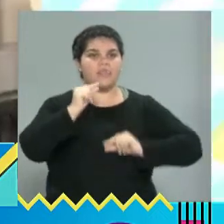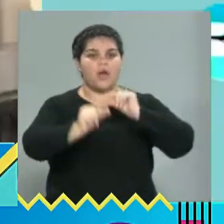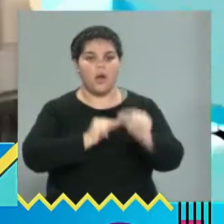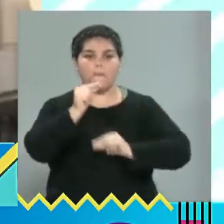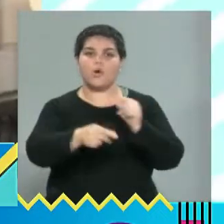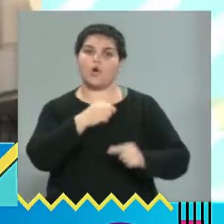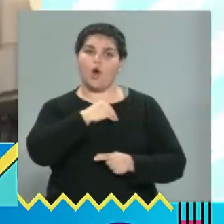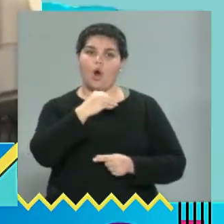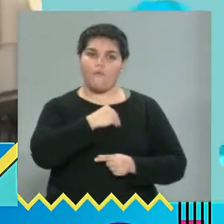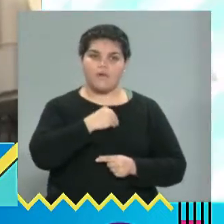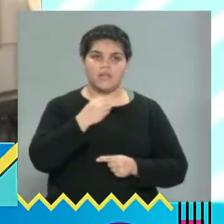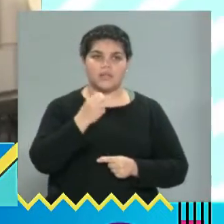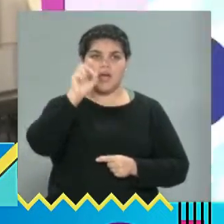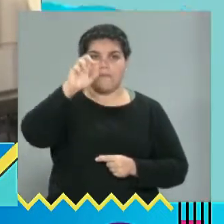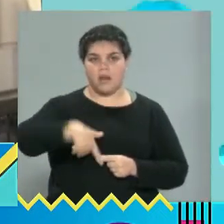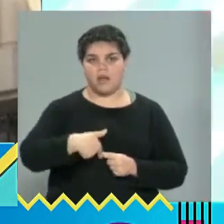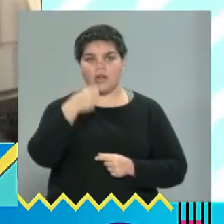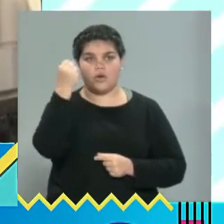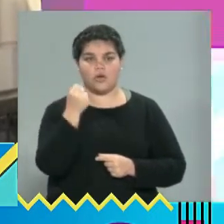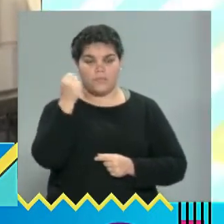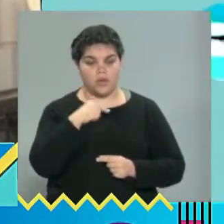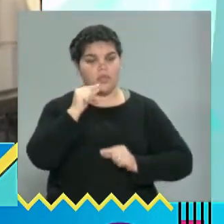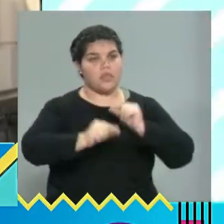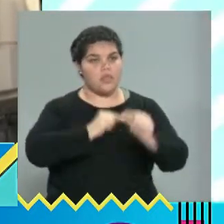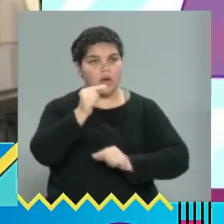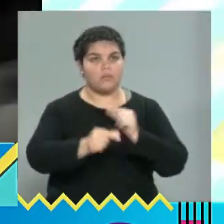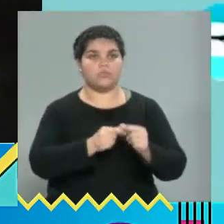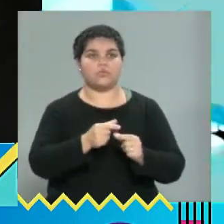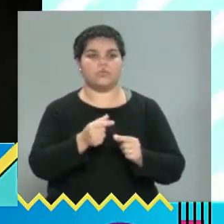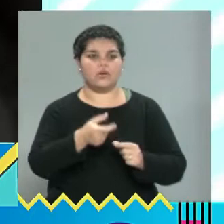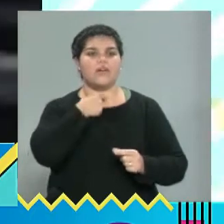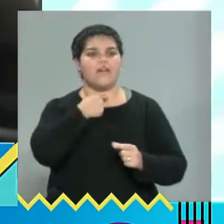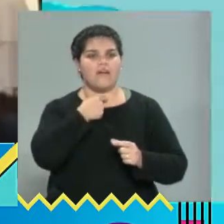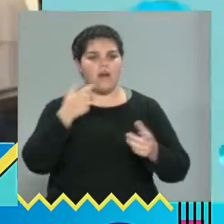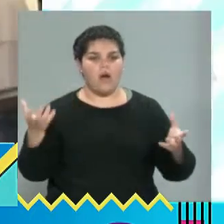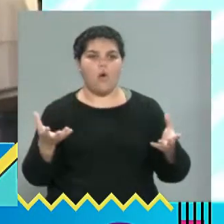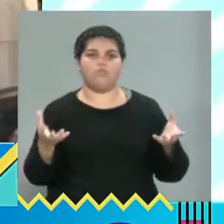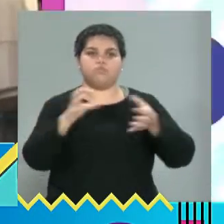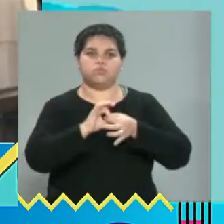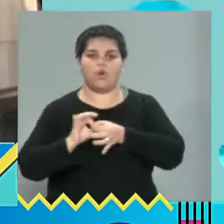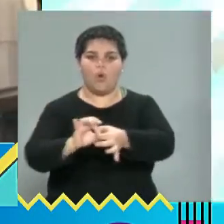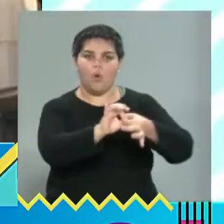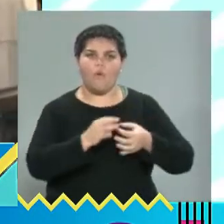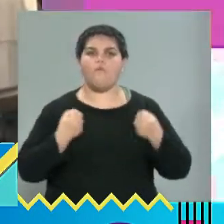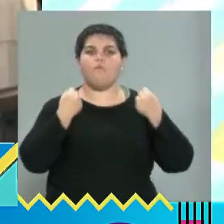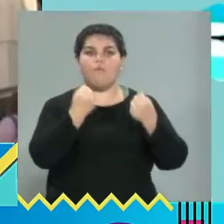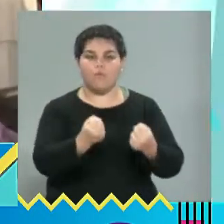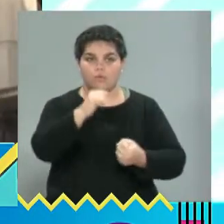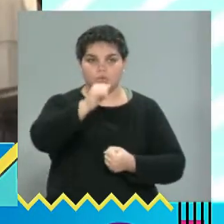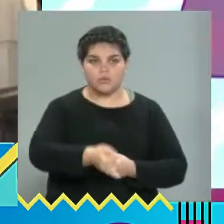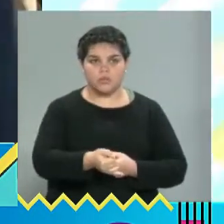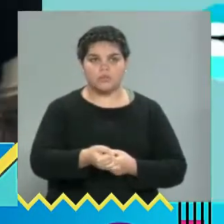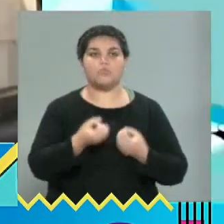al plan económico. De hecho han salido y están tratando de aunar fuerzas, porque hay que tener en cuenta que esto no